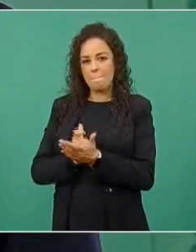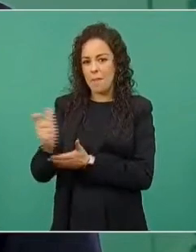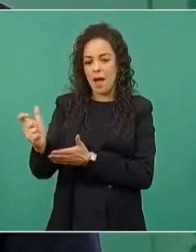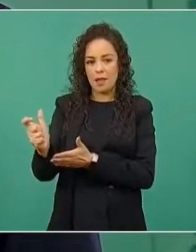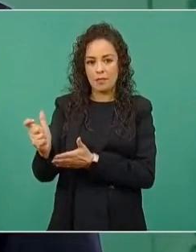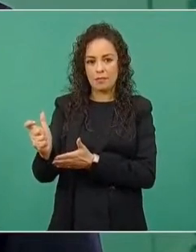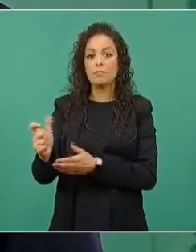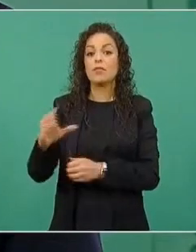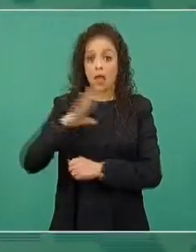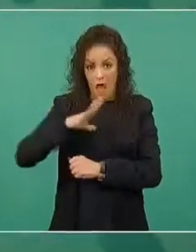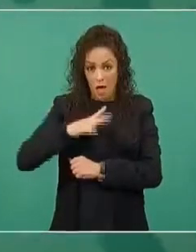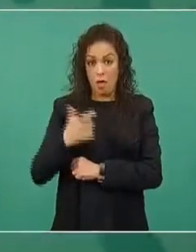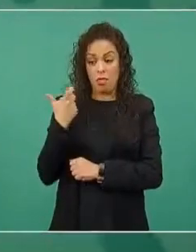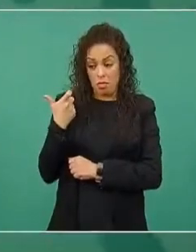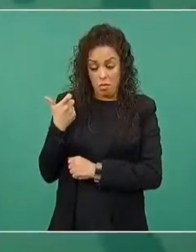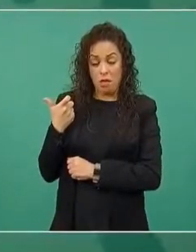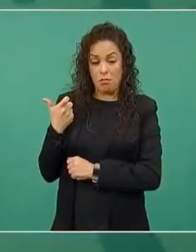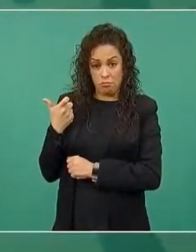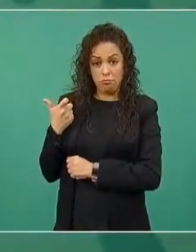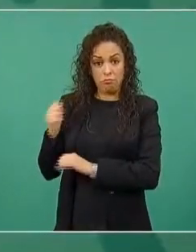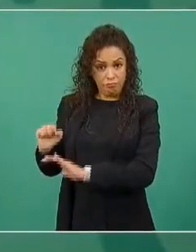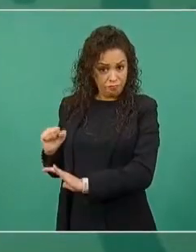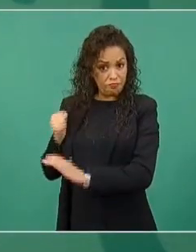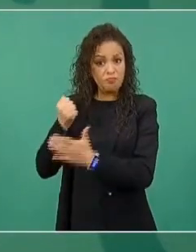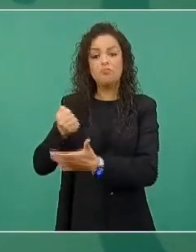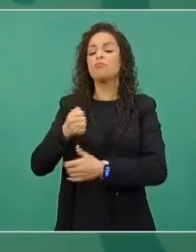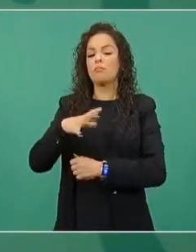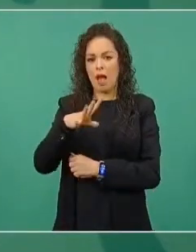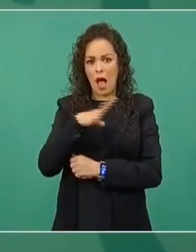el recurso para hacerlo.